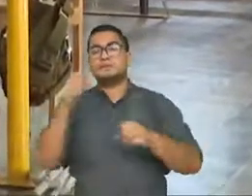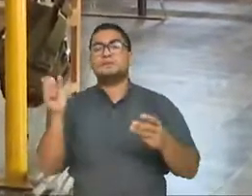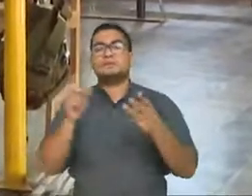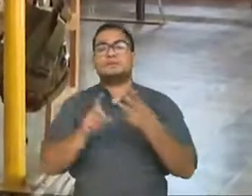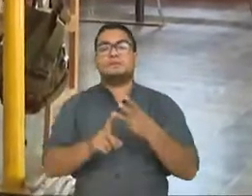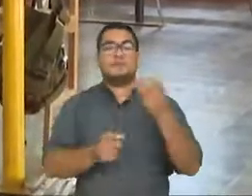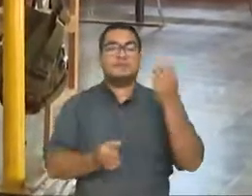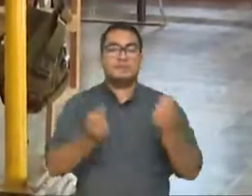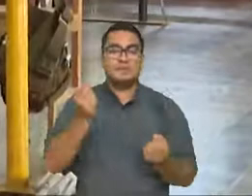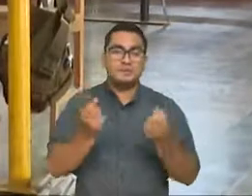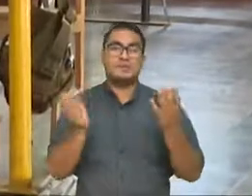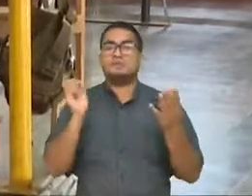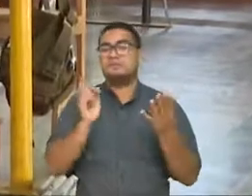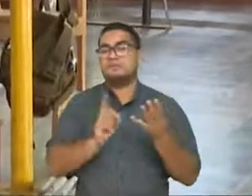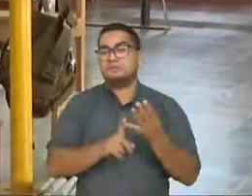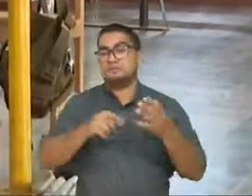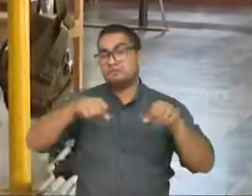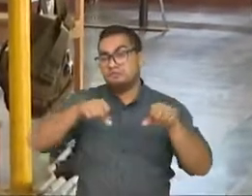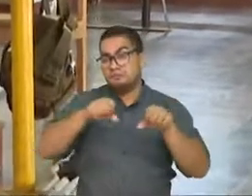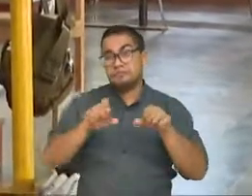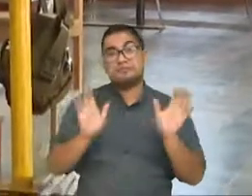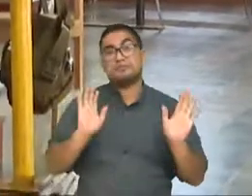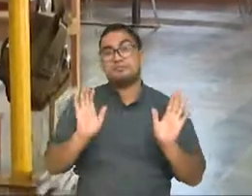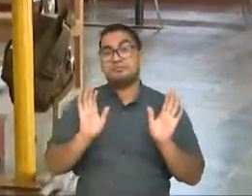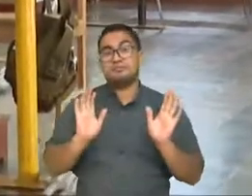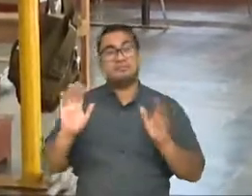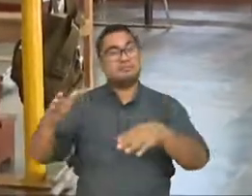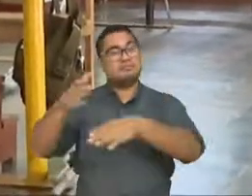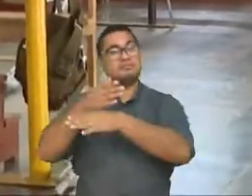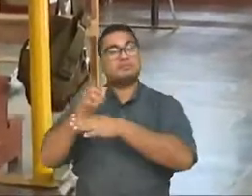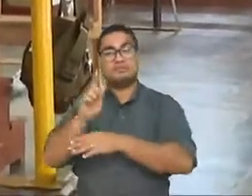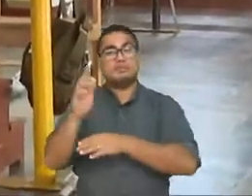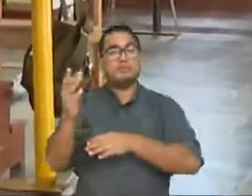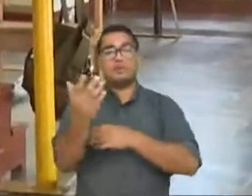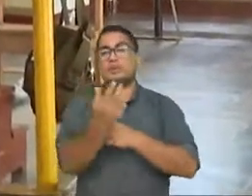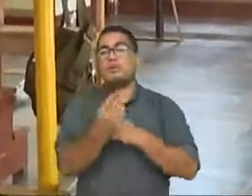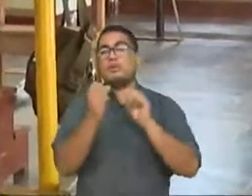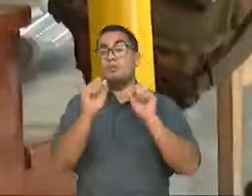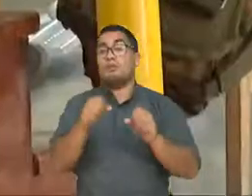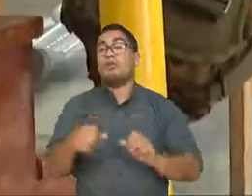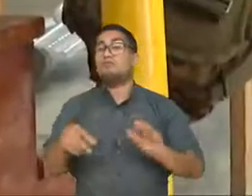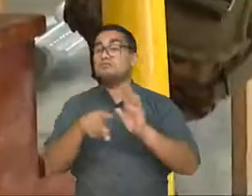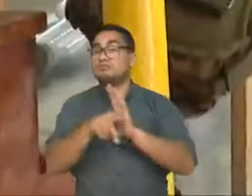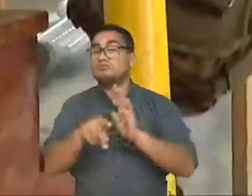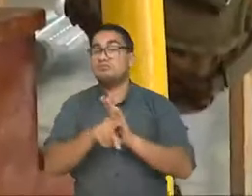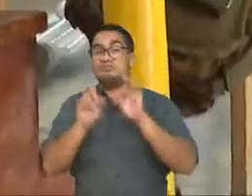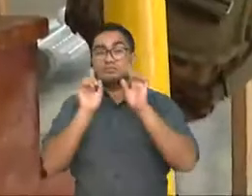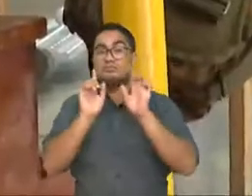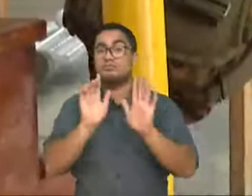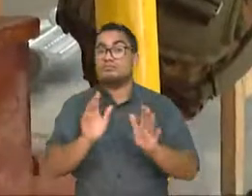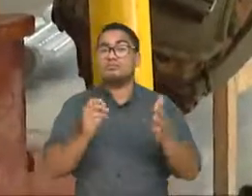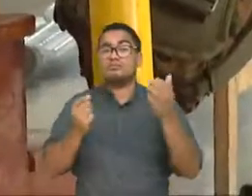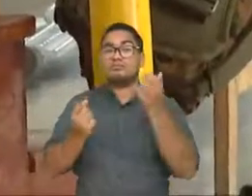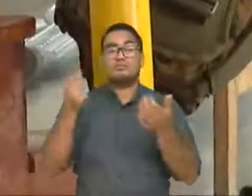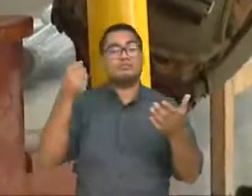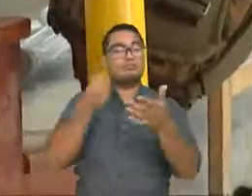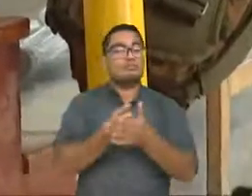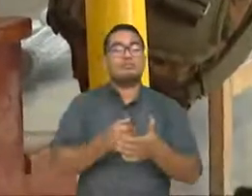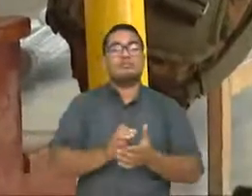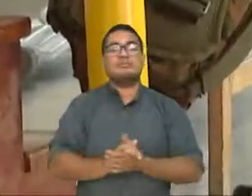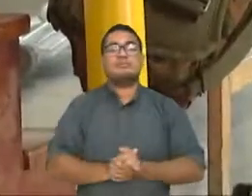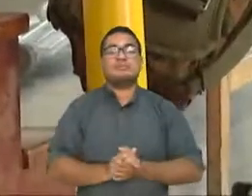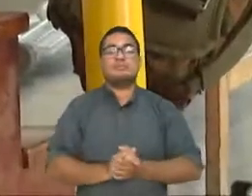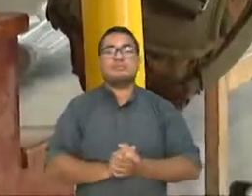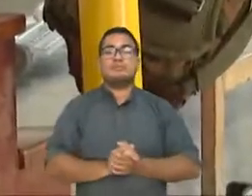como conductores. En fin, todos andamos en la vía. Todos podemos sufrir un accidente de tránsito. ¿Qué